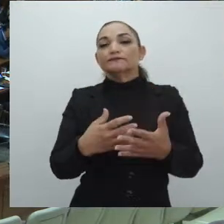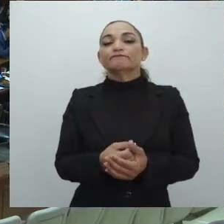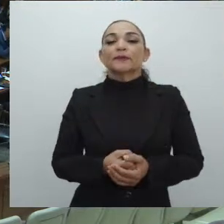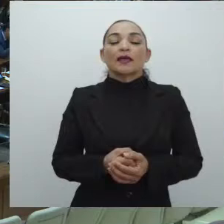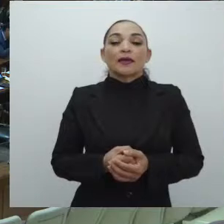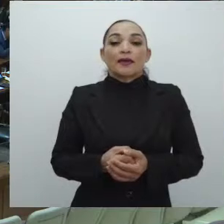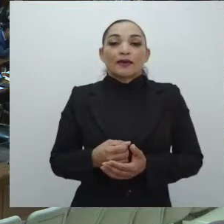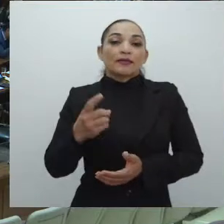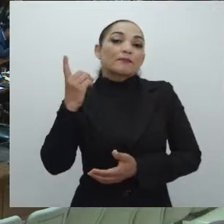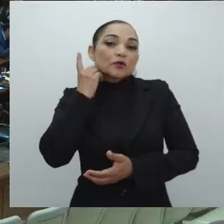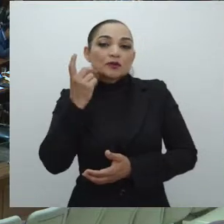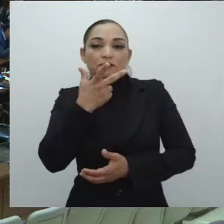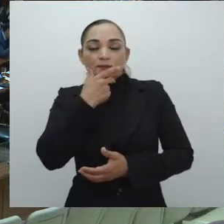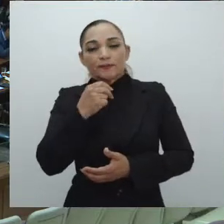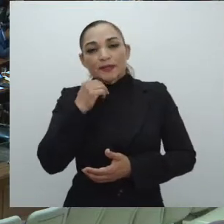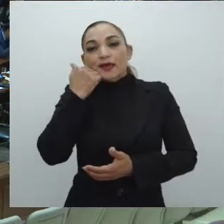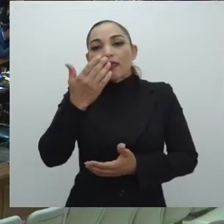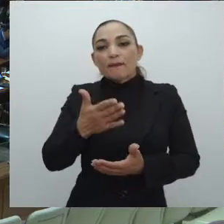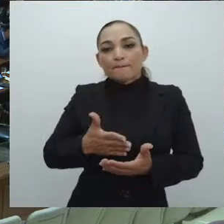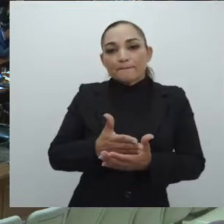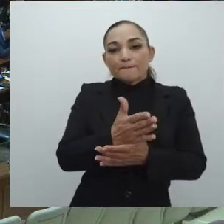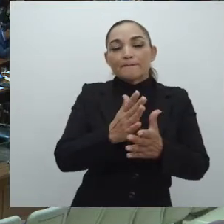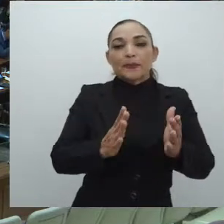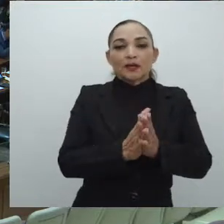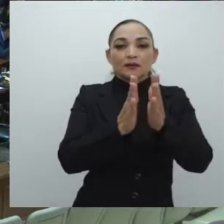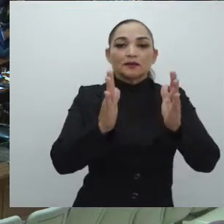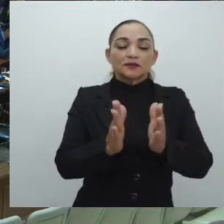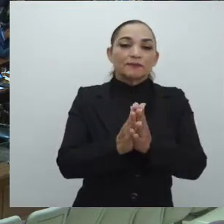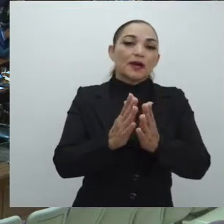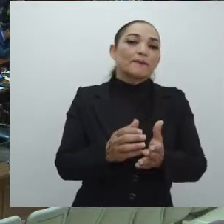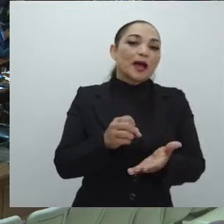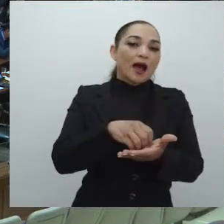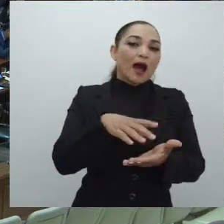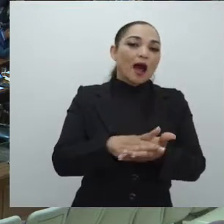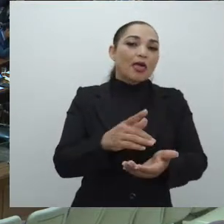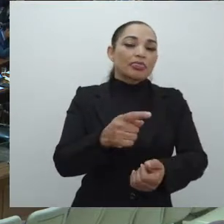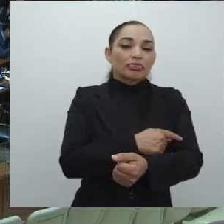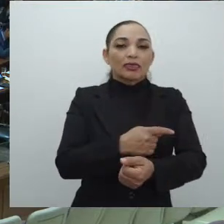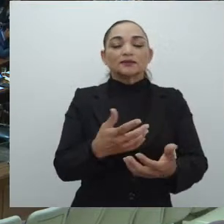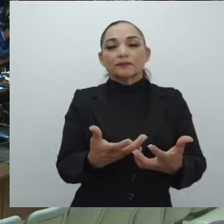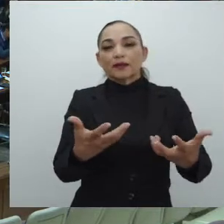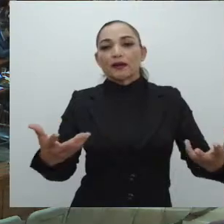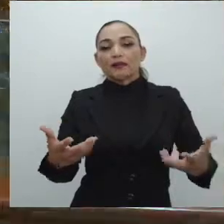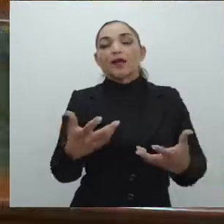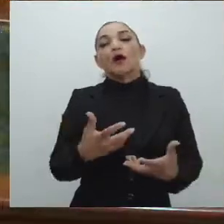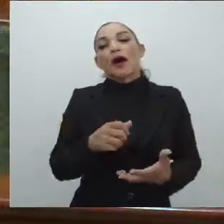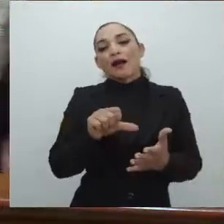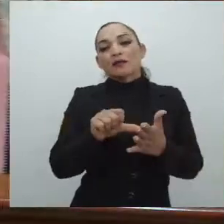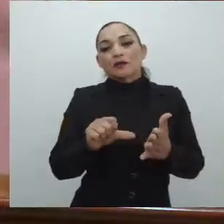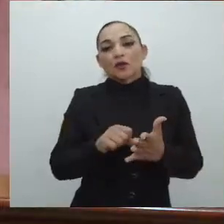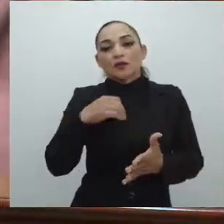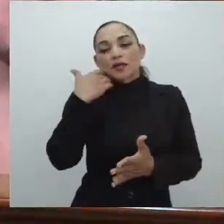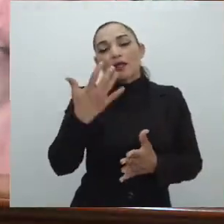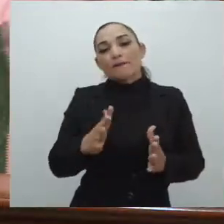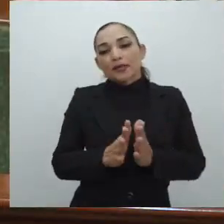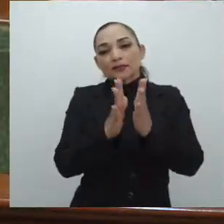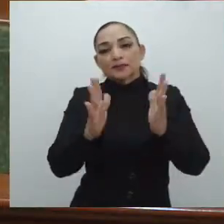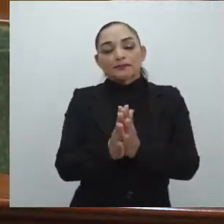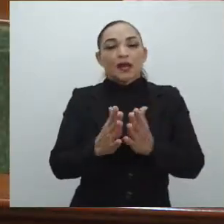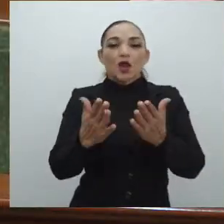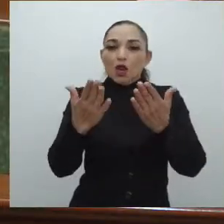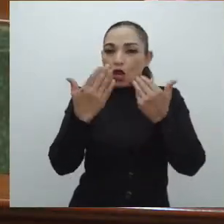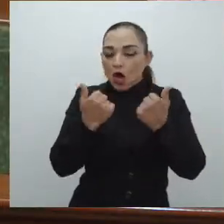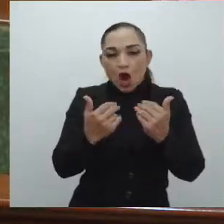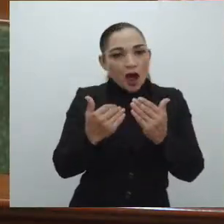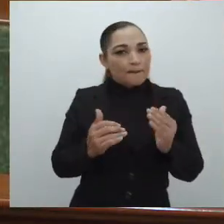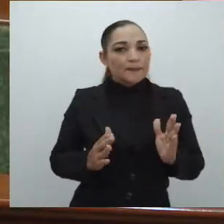deseen intervenir en la discusión deberán anotarse previamente separando los artículos en los que quieran participar. No habiendo discusión en lo